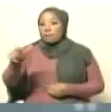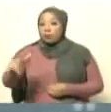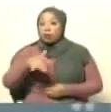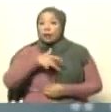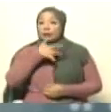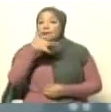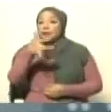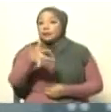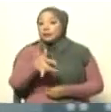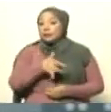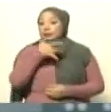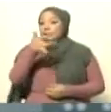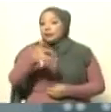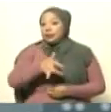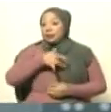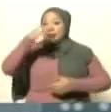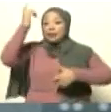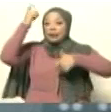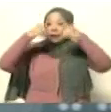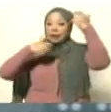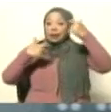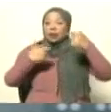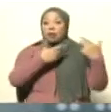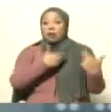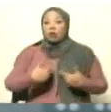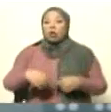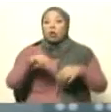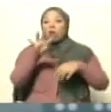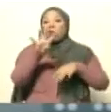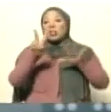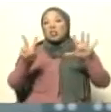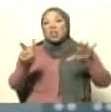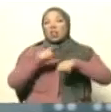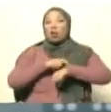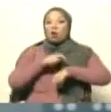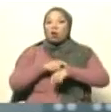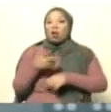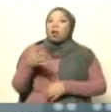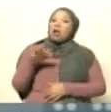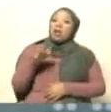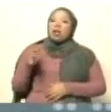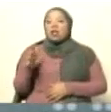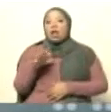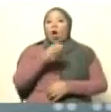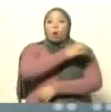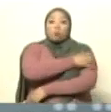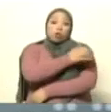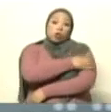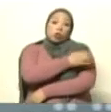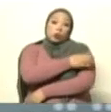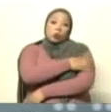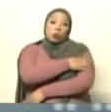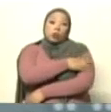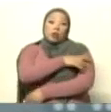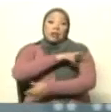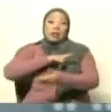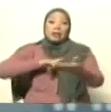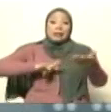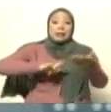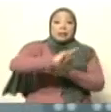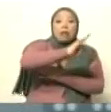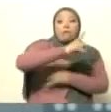48 horas el dictador, 47 horas el dictador Carmona y su gente emprenden la